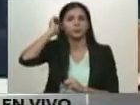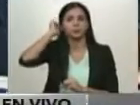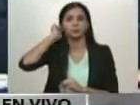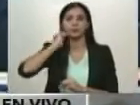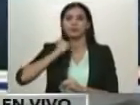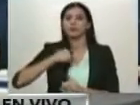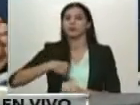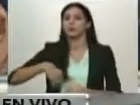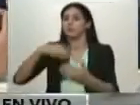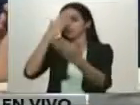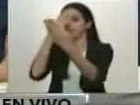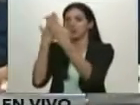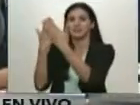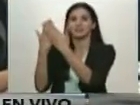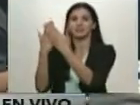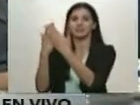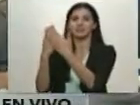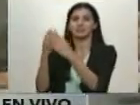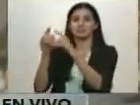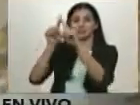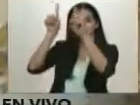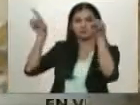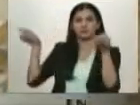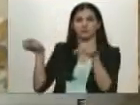Aquí al frente, Simón Bolívar.